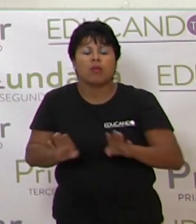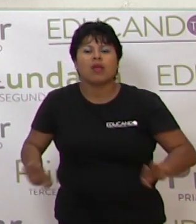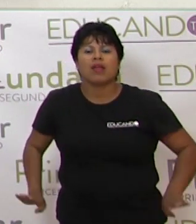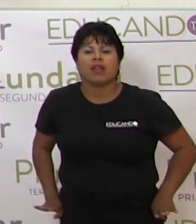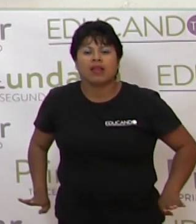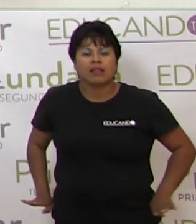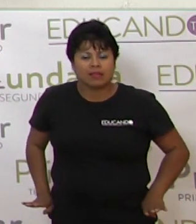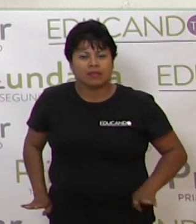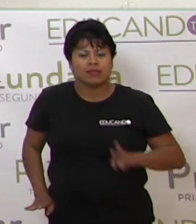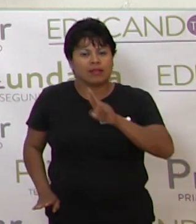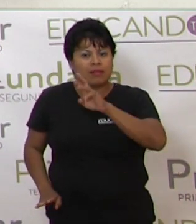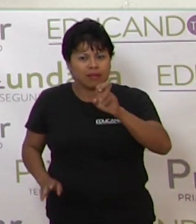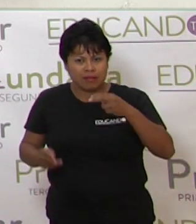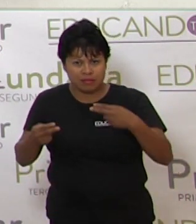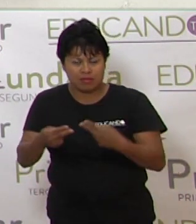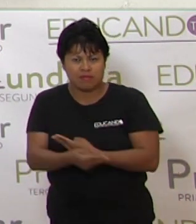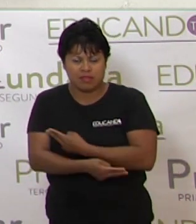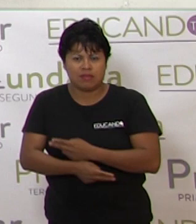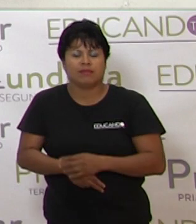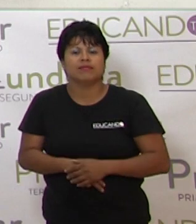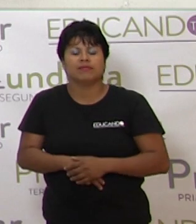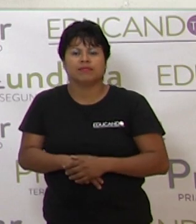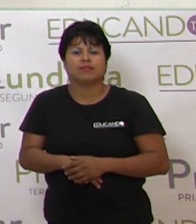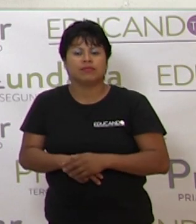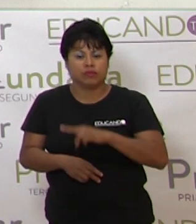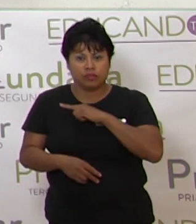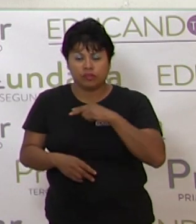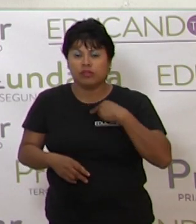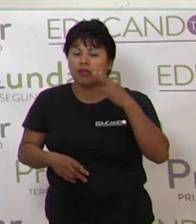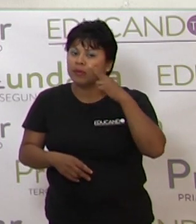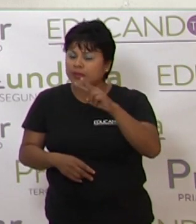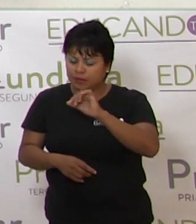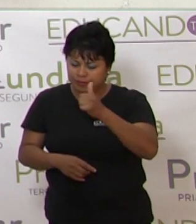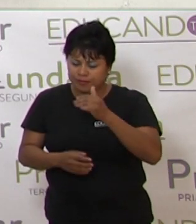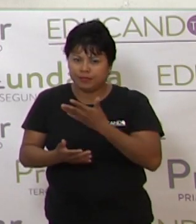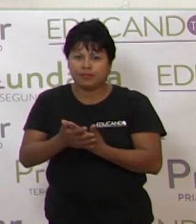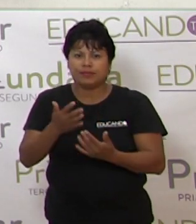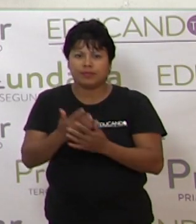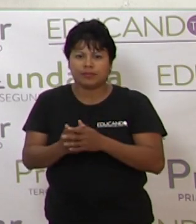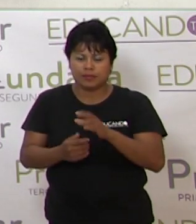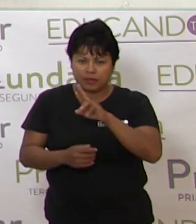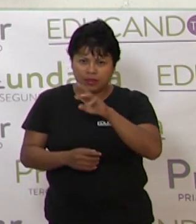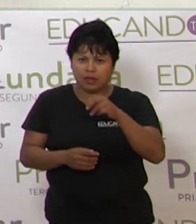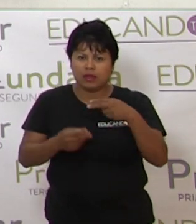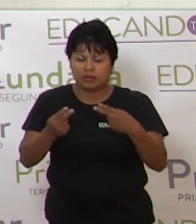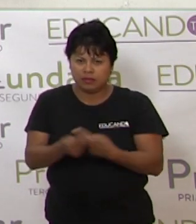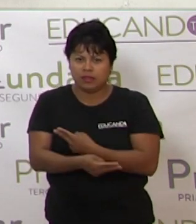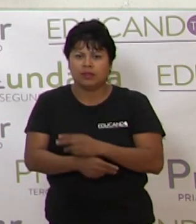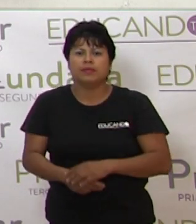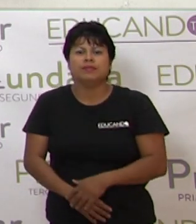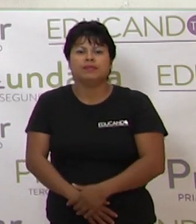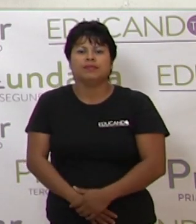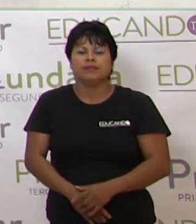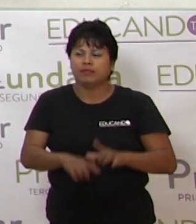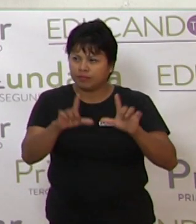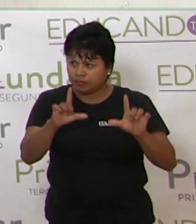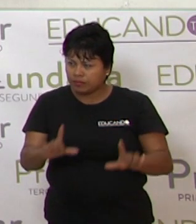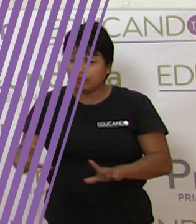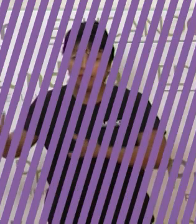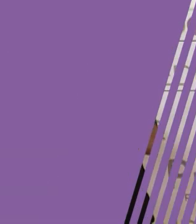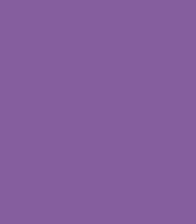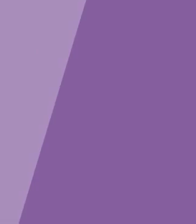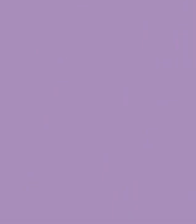del Renacimiento. Vamos a ver otra obra pictórica del Renacimiento. Adelante, por favor.